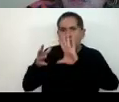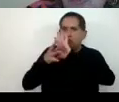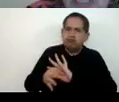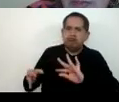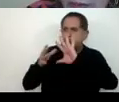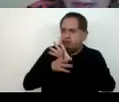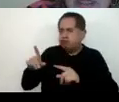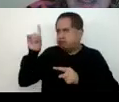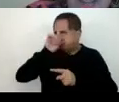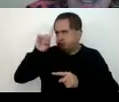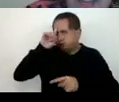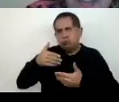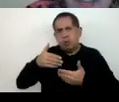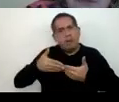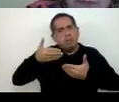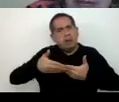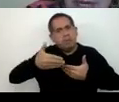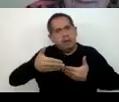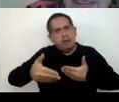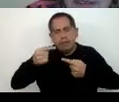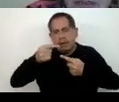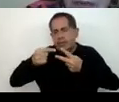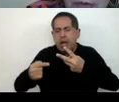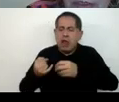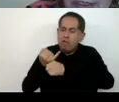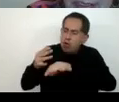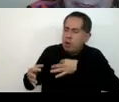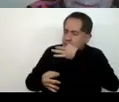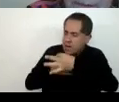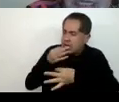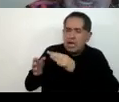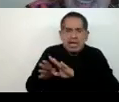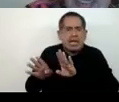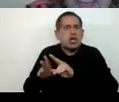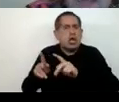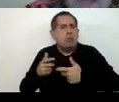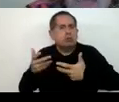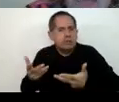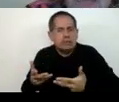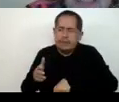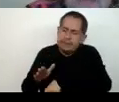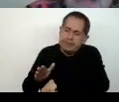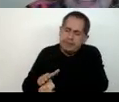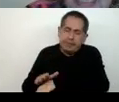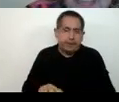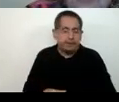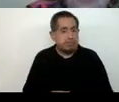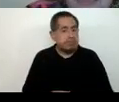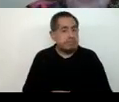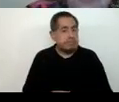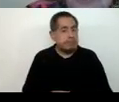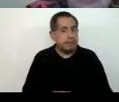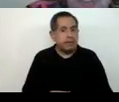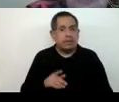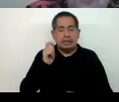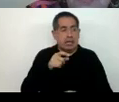un proceso en el que se informa al paciente sobre lo que se va a hacer. La mayoría de las veces no es el